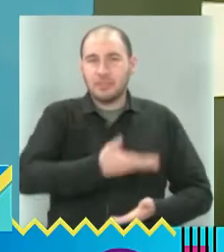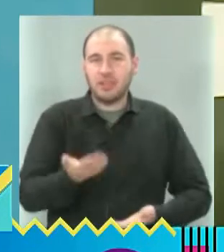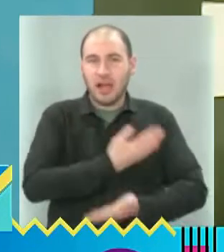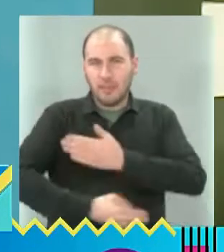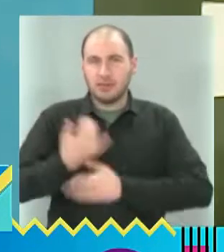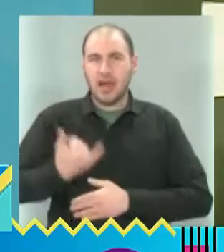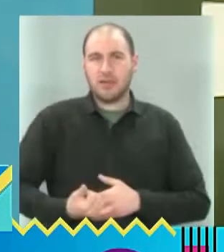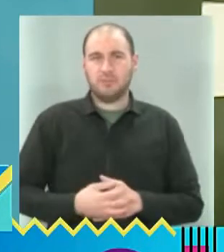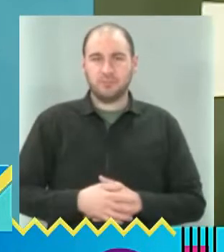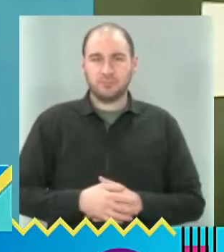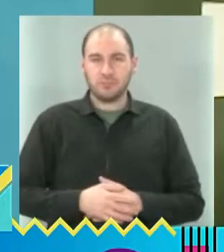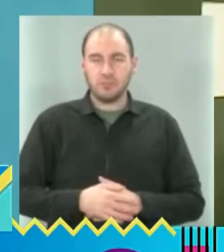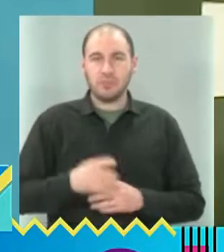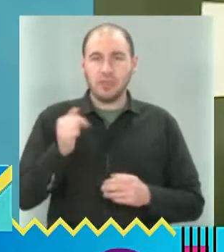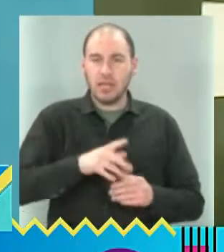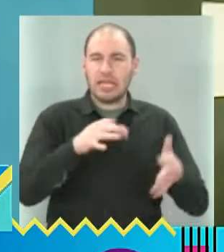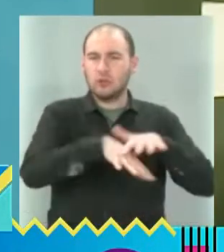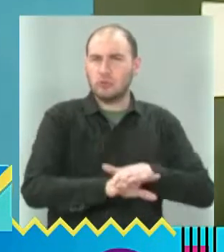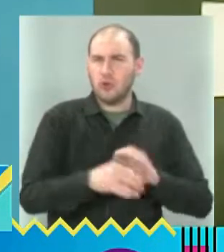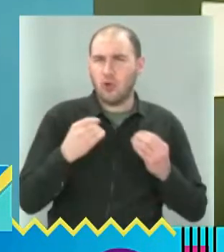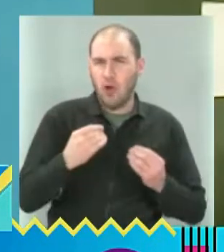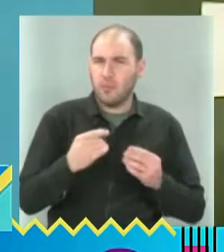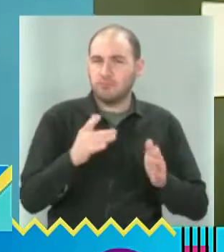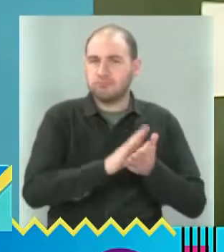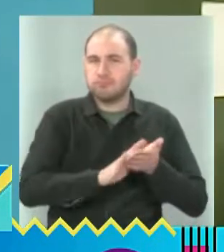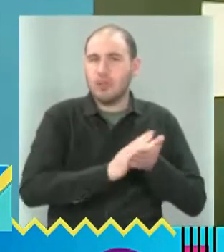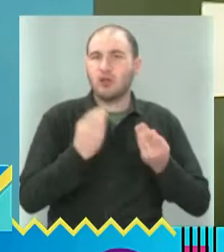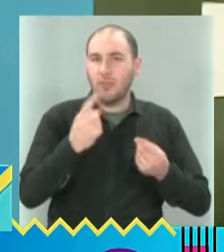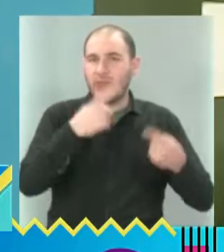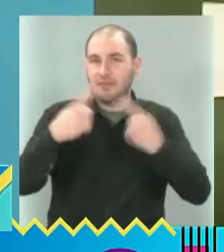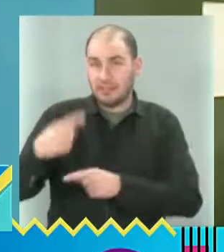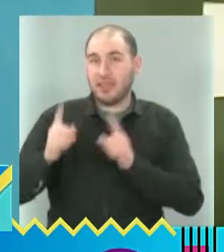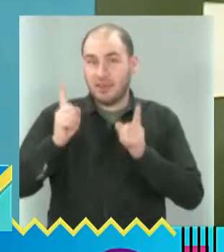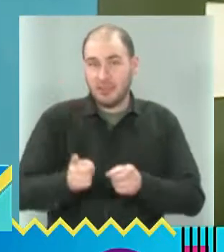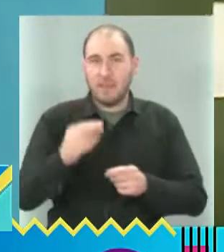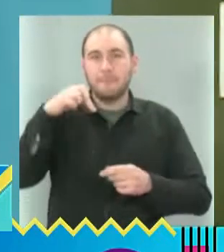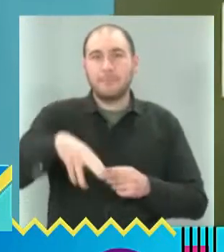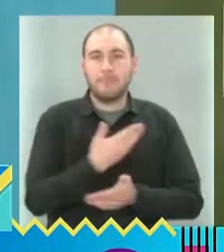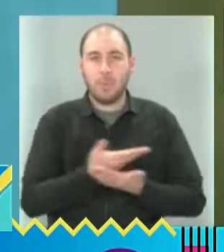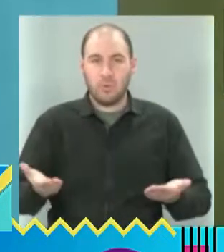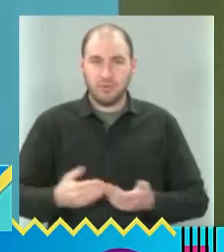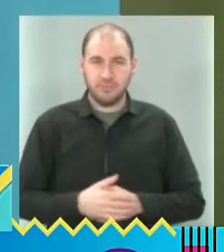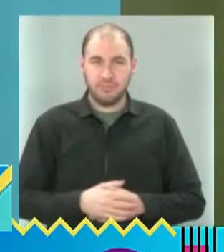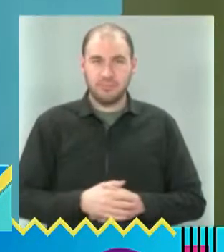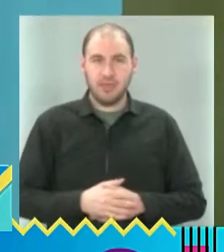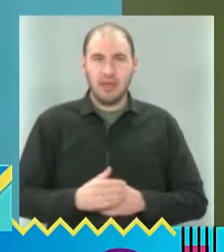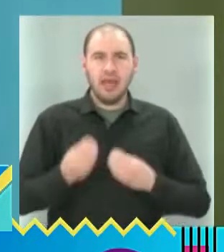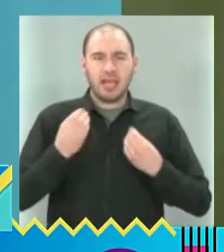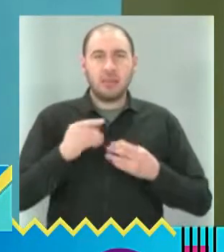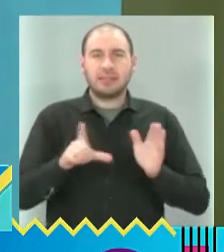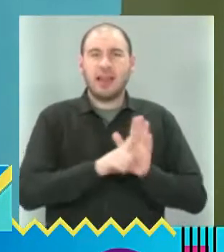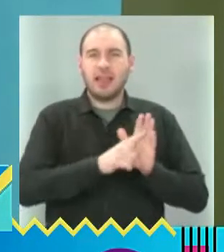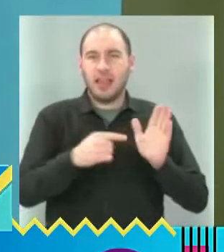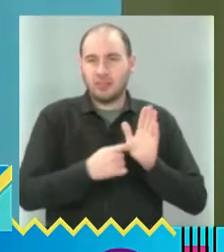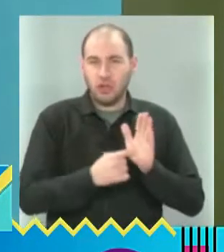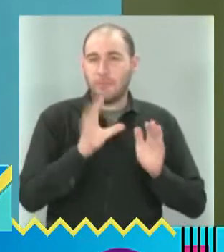con discapacidad? ¿Qué hay tanto de inclusión? ¿Cómo se las contempla desde la diversidad también, desde las políticas públicas? ¿Qué pasa con la